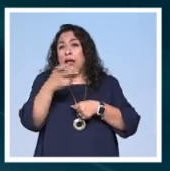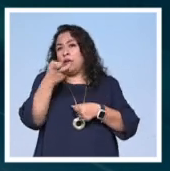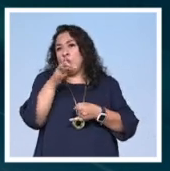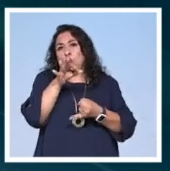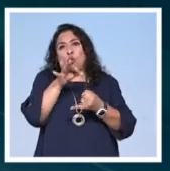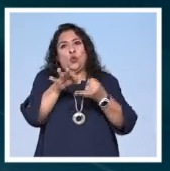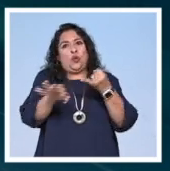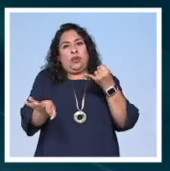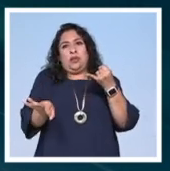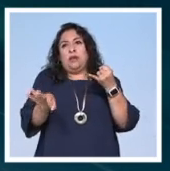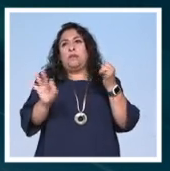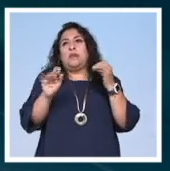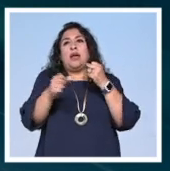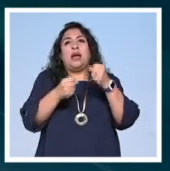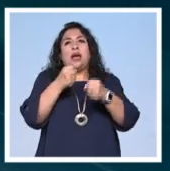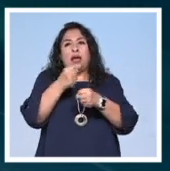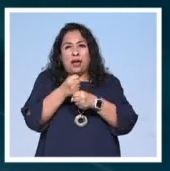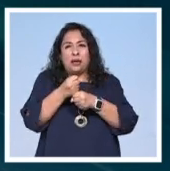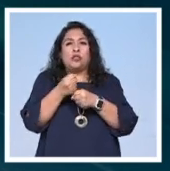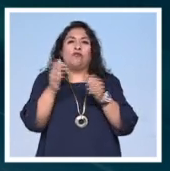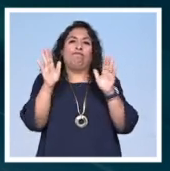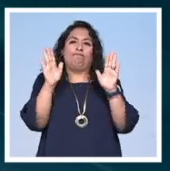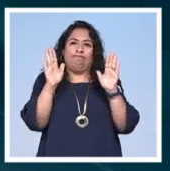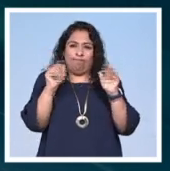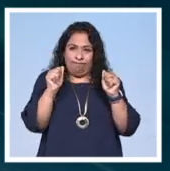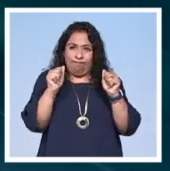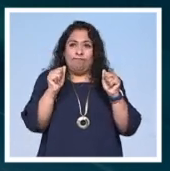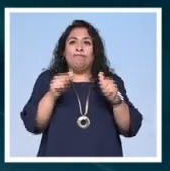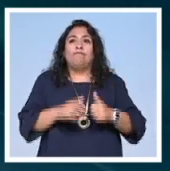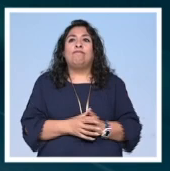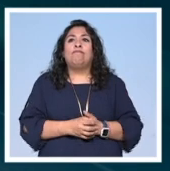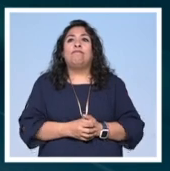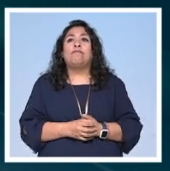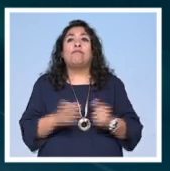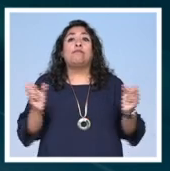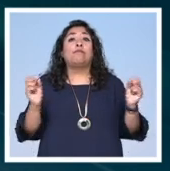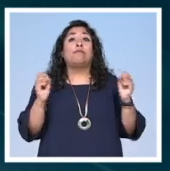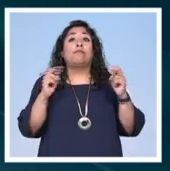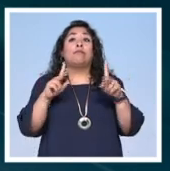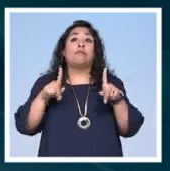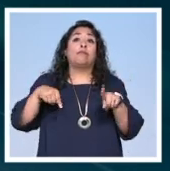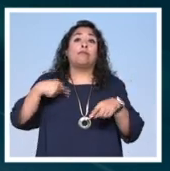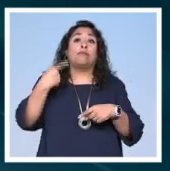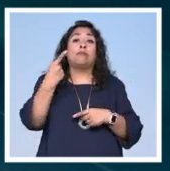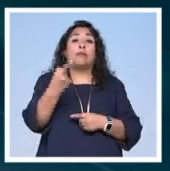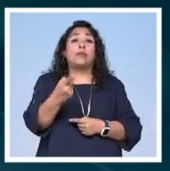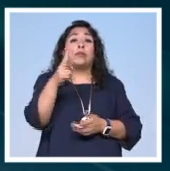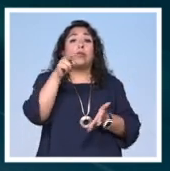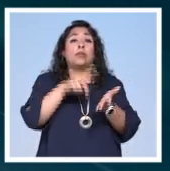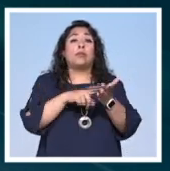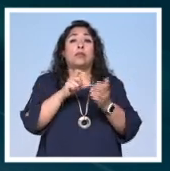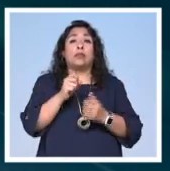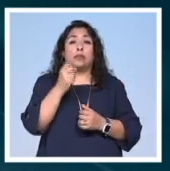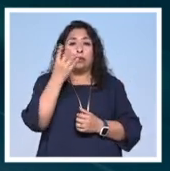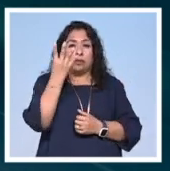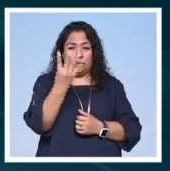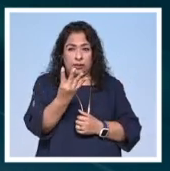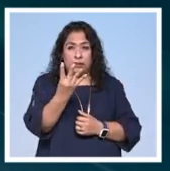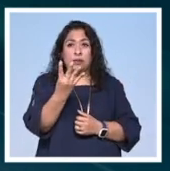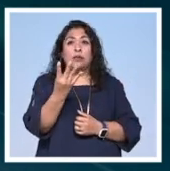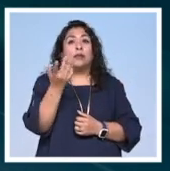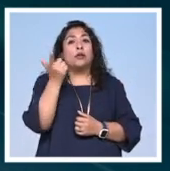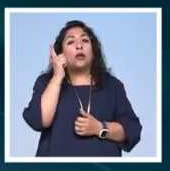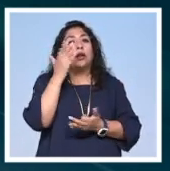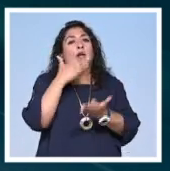mi última colaboración de el año me despido y y nos vemos el en el 2024 Les